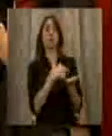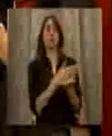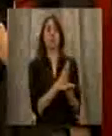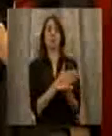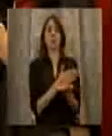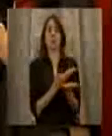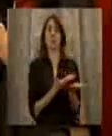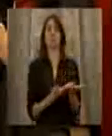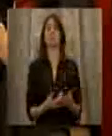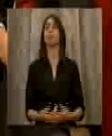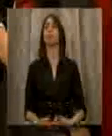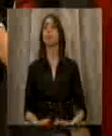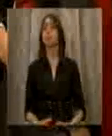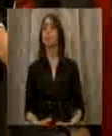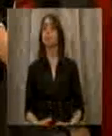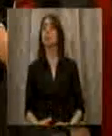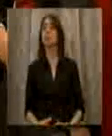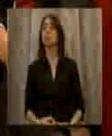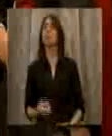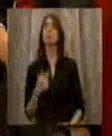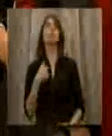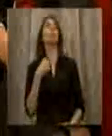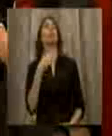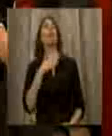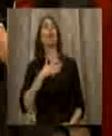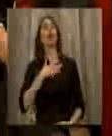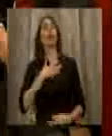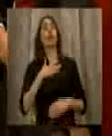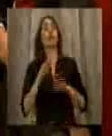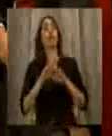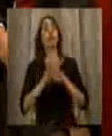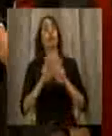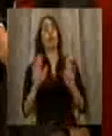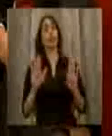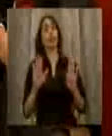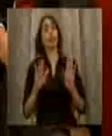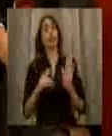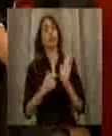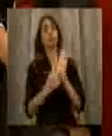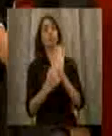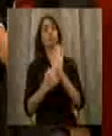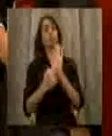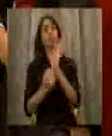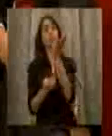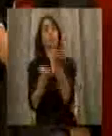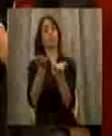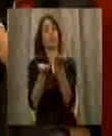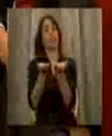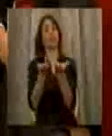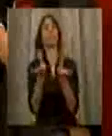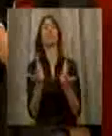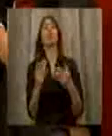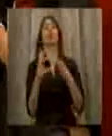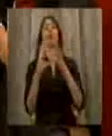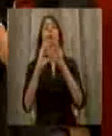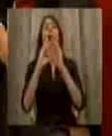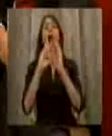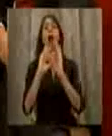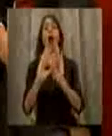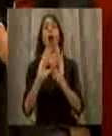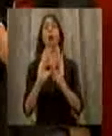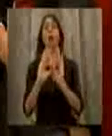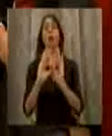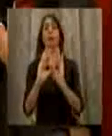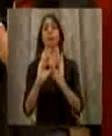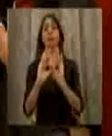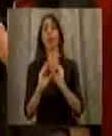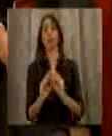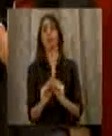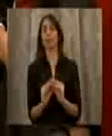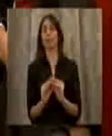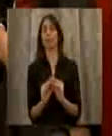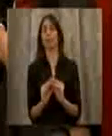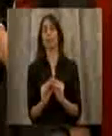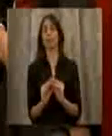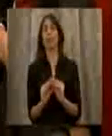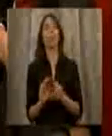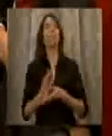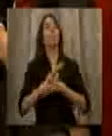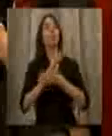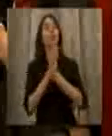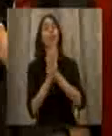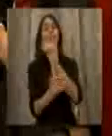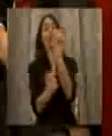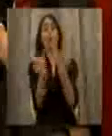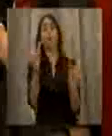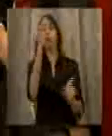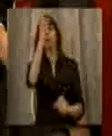eso quisiera terminar esta presentación agradeciendo a todos